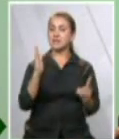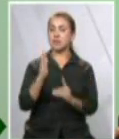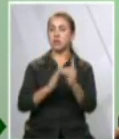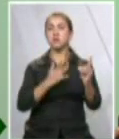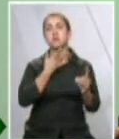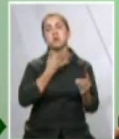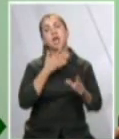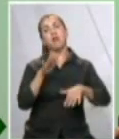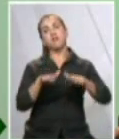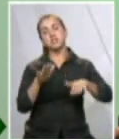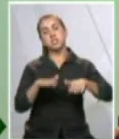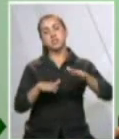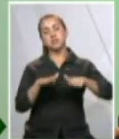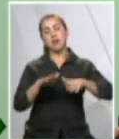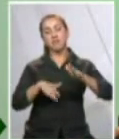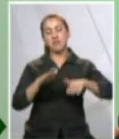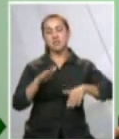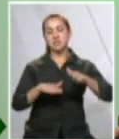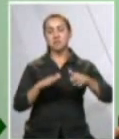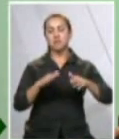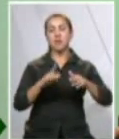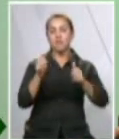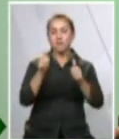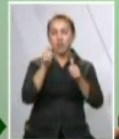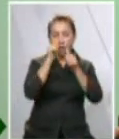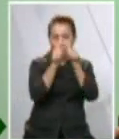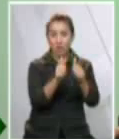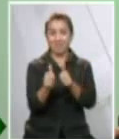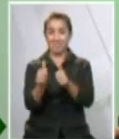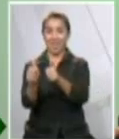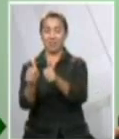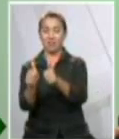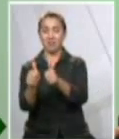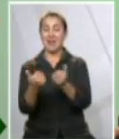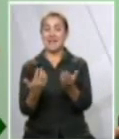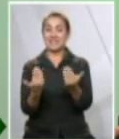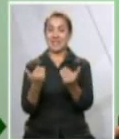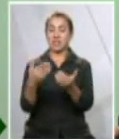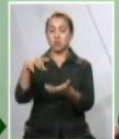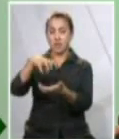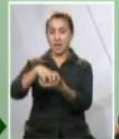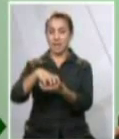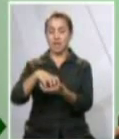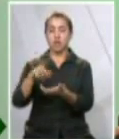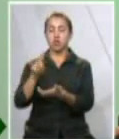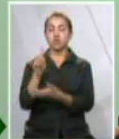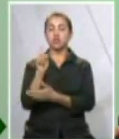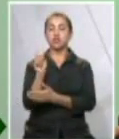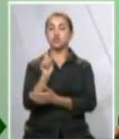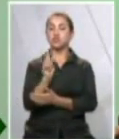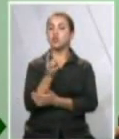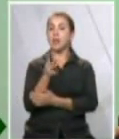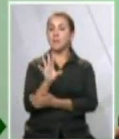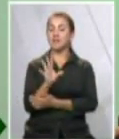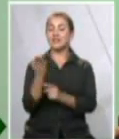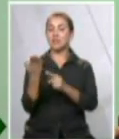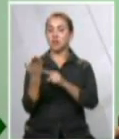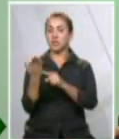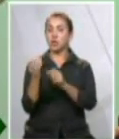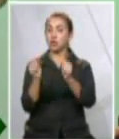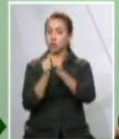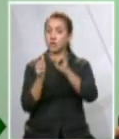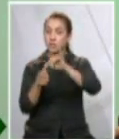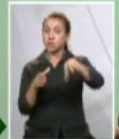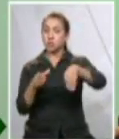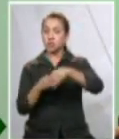Porque a veces va bien orientado el desarrollo de tecnología a las necesidades de un área, no solamente hablo de la tecnología con inclusión,